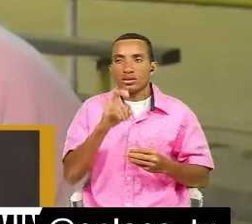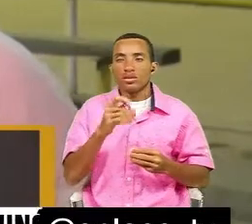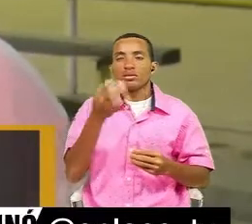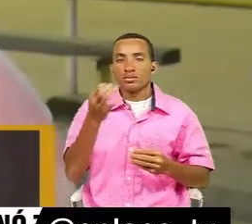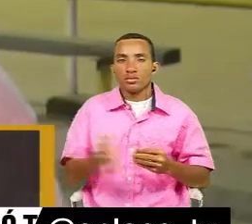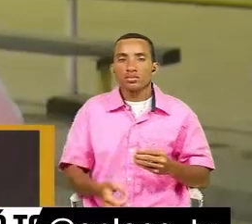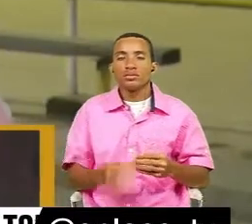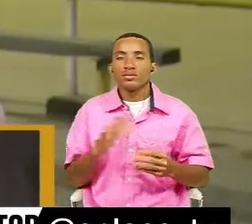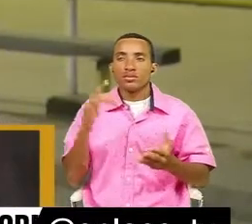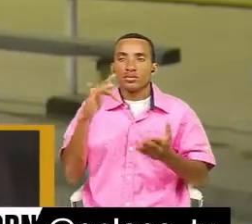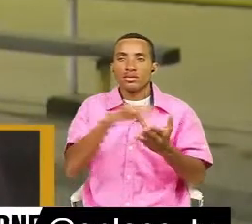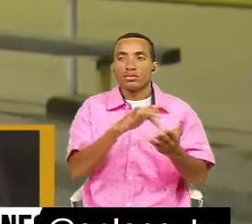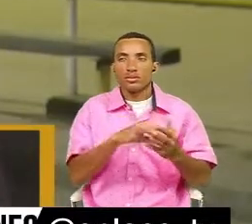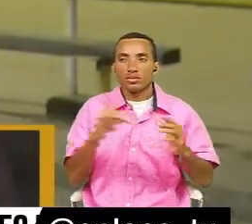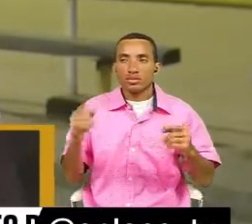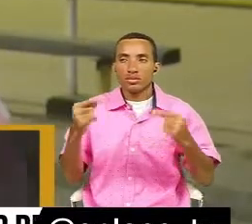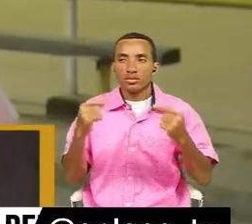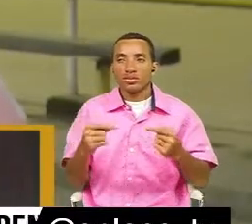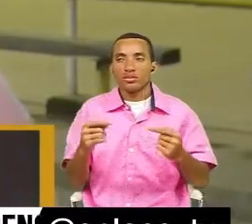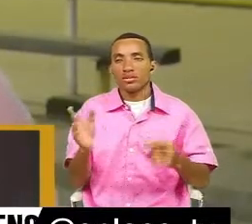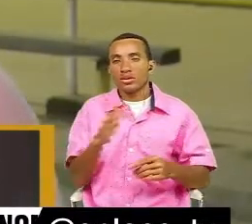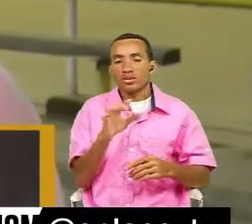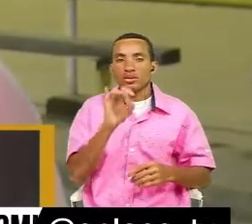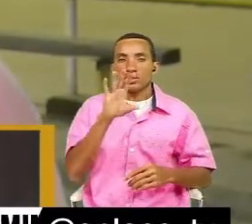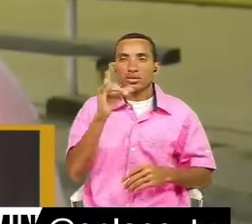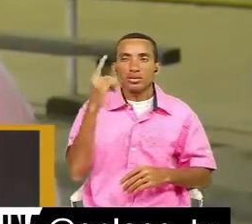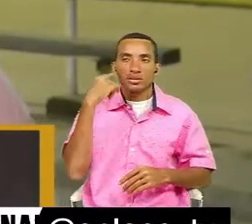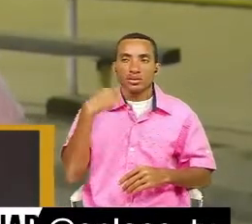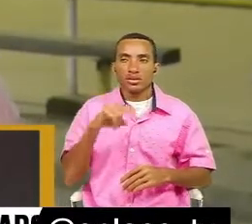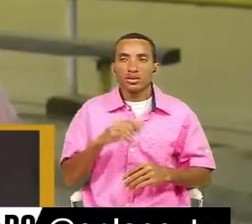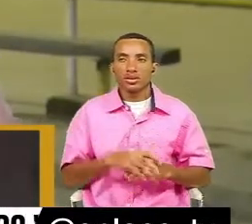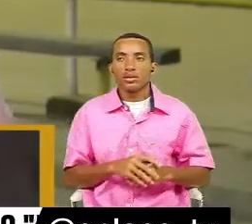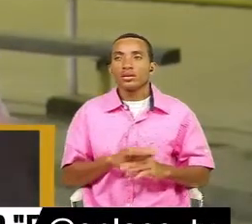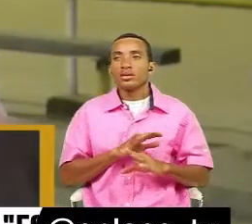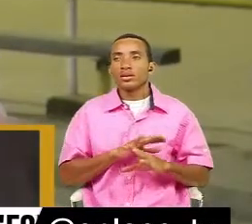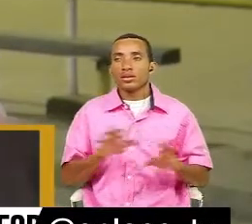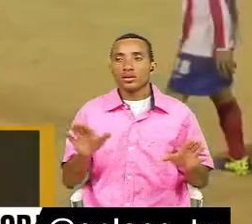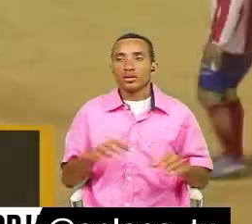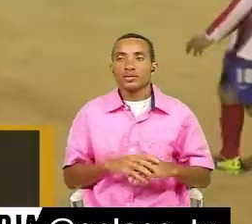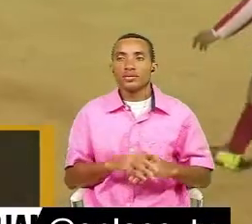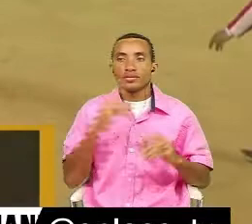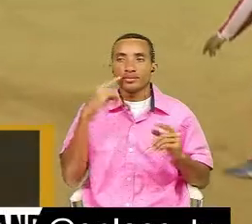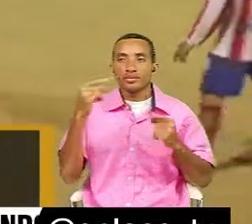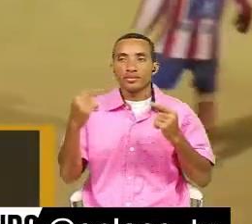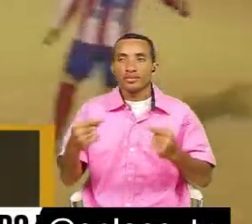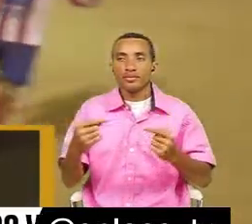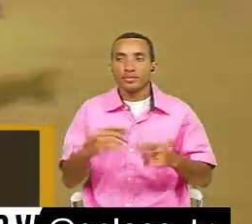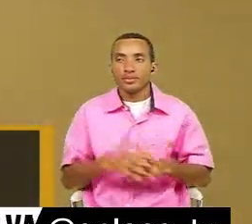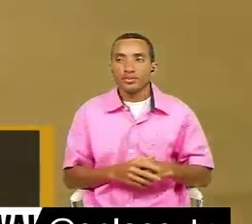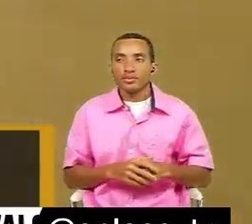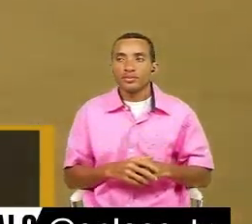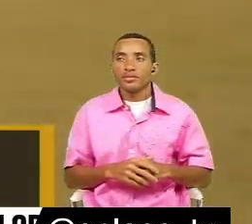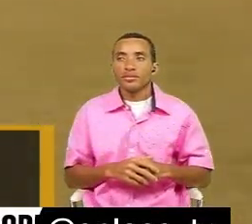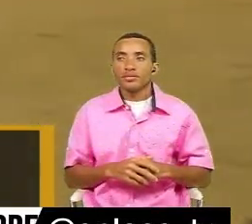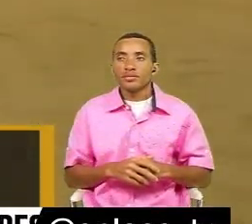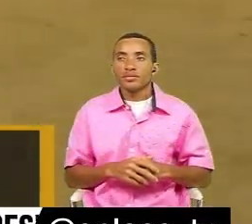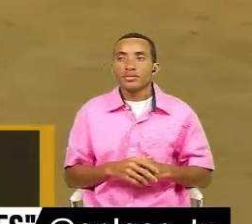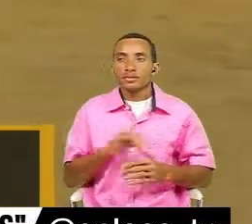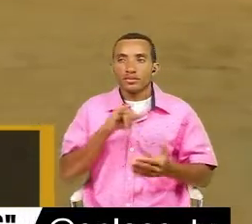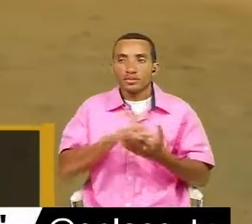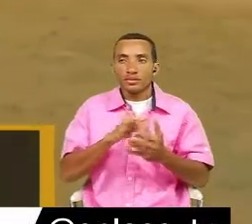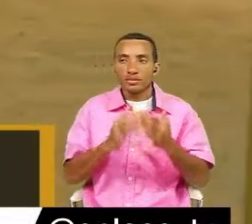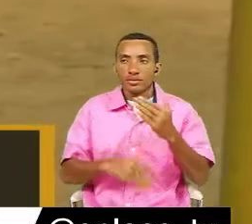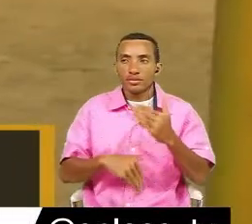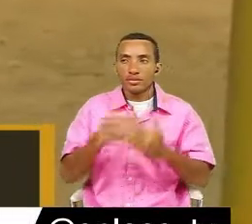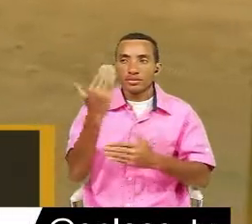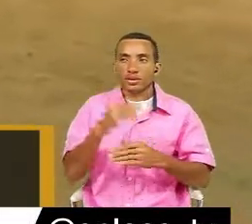confirmados para participar en este campeonato, ya más o menos dentro de 15 días estamos haciendo los partidos oficiales. De igual forma, se tiene previsto el inicio del